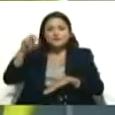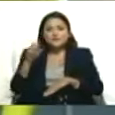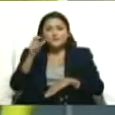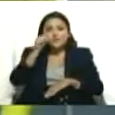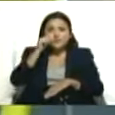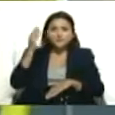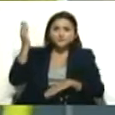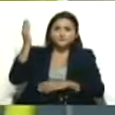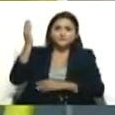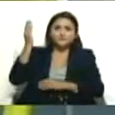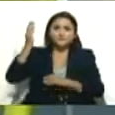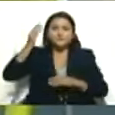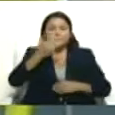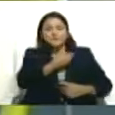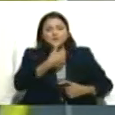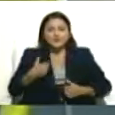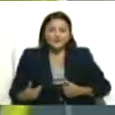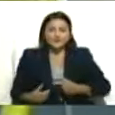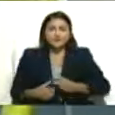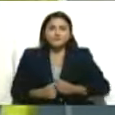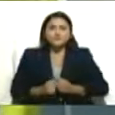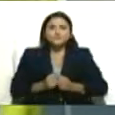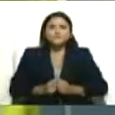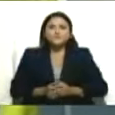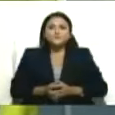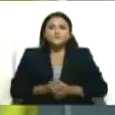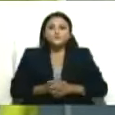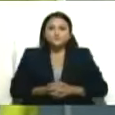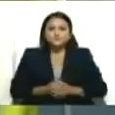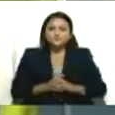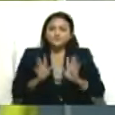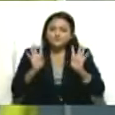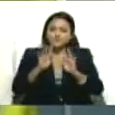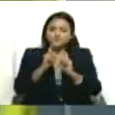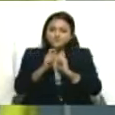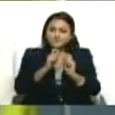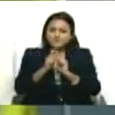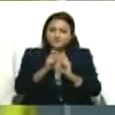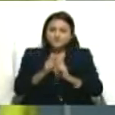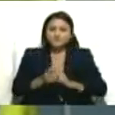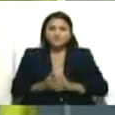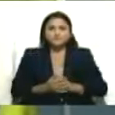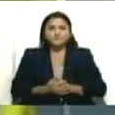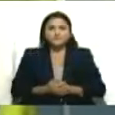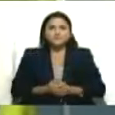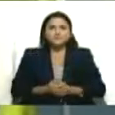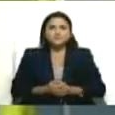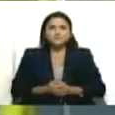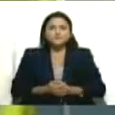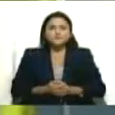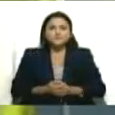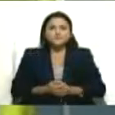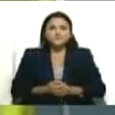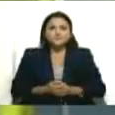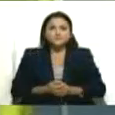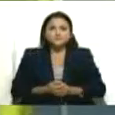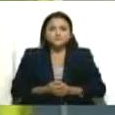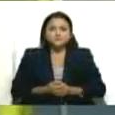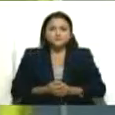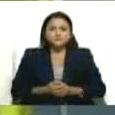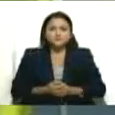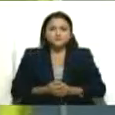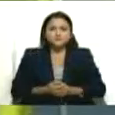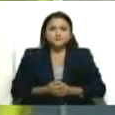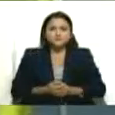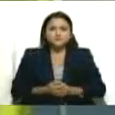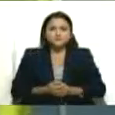Elvis Amoroso, presidente del Poder Electoral, ante los medios de comunicación presentes. A continuación, declaración